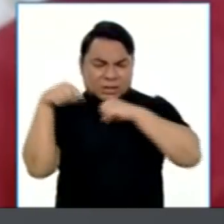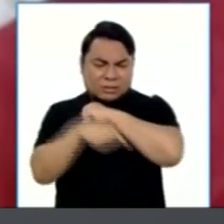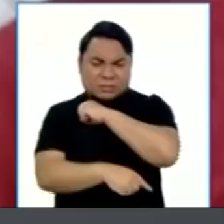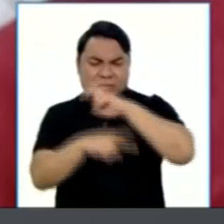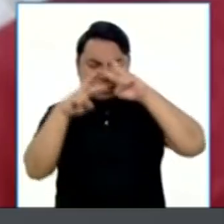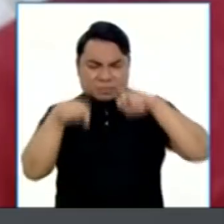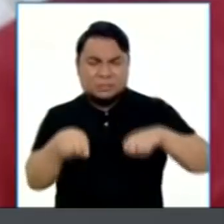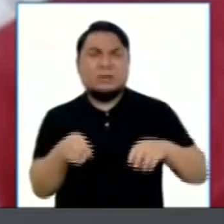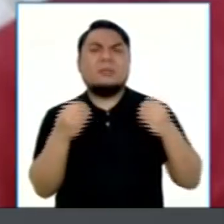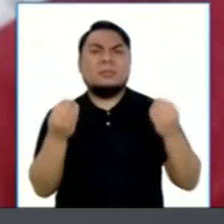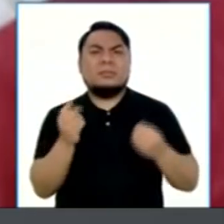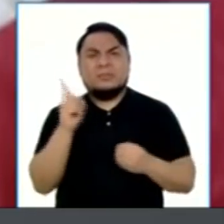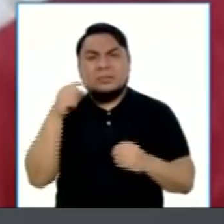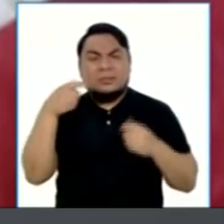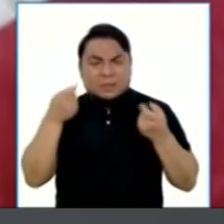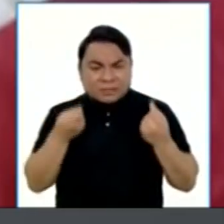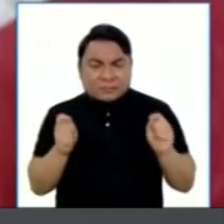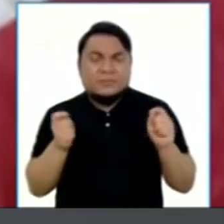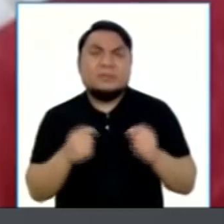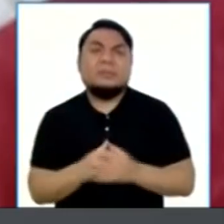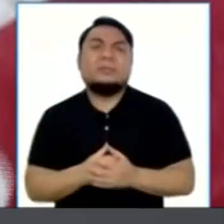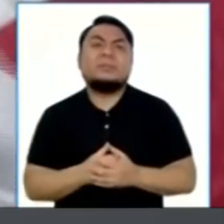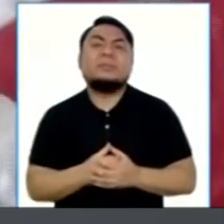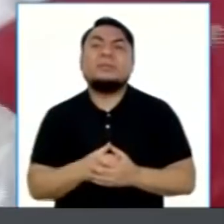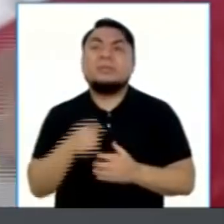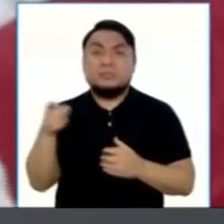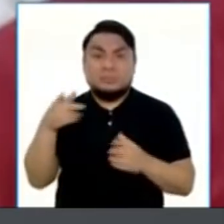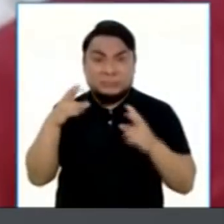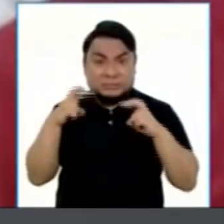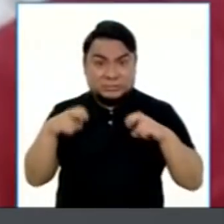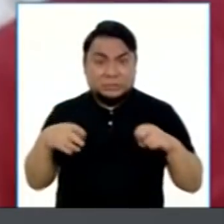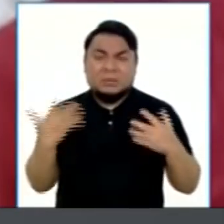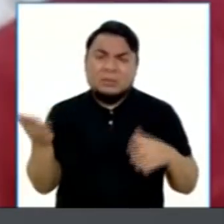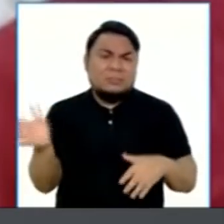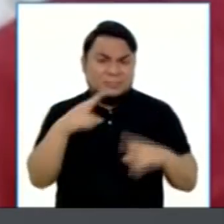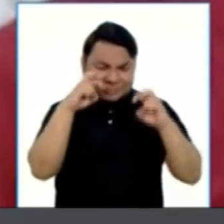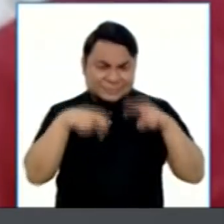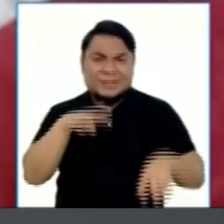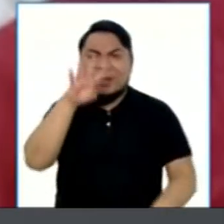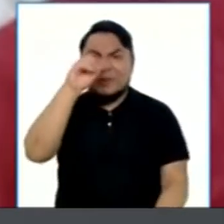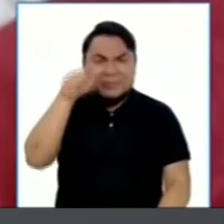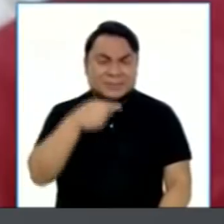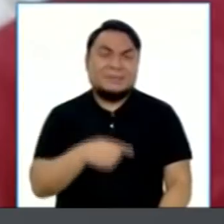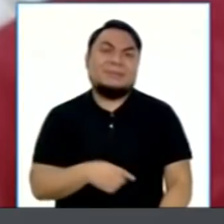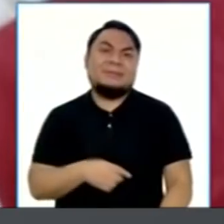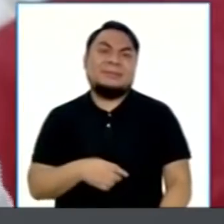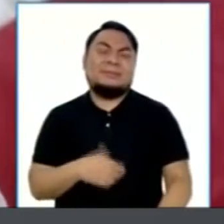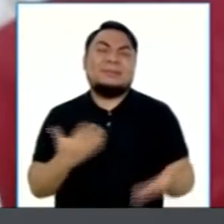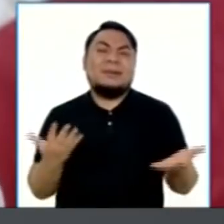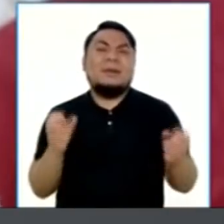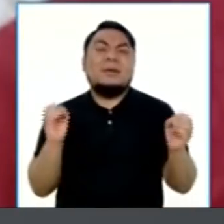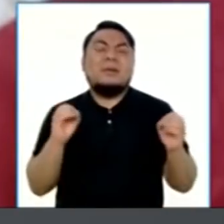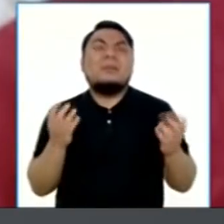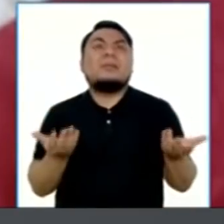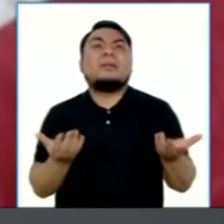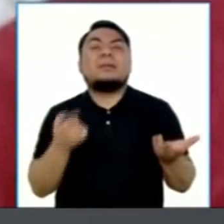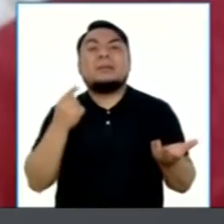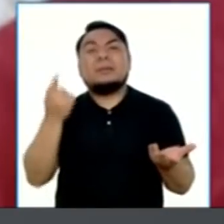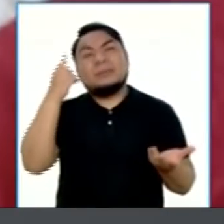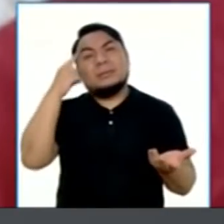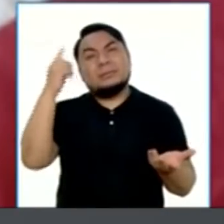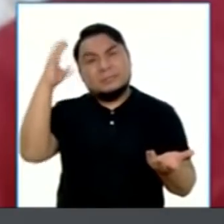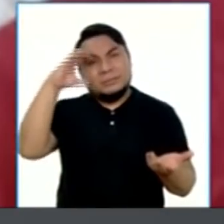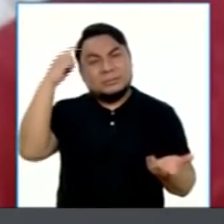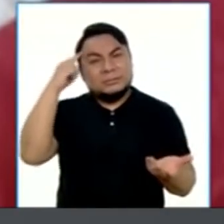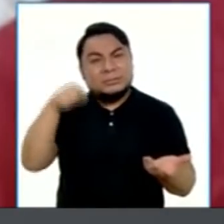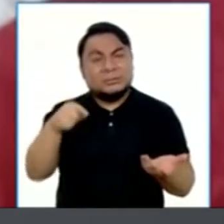fondo? ¿Por qué no hacemos un esfuerzo de qué revisar? Revisemos los 40.000. O mejor, nos vemos bien ese